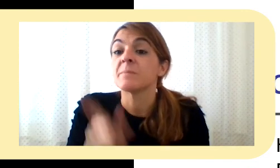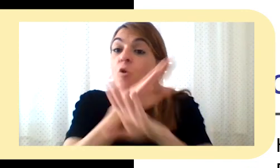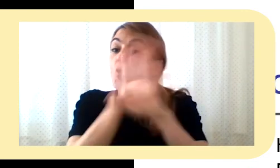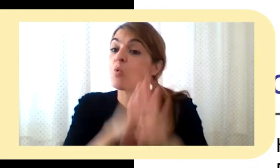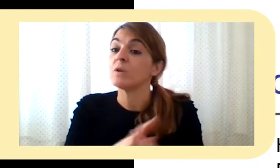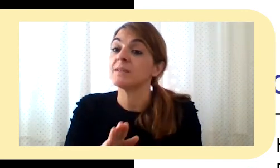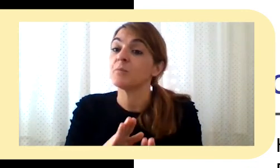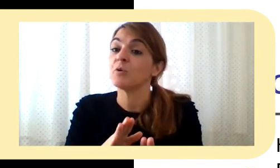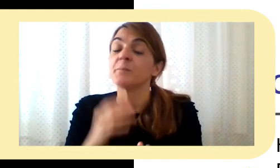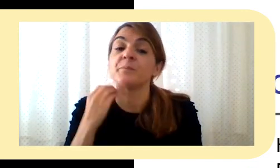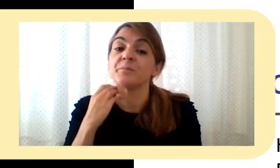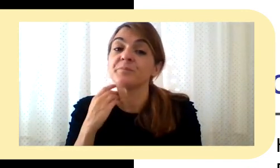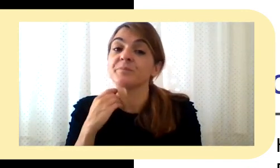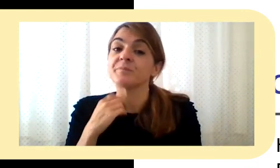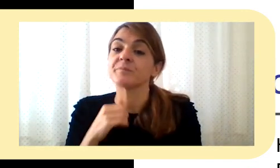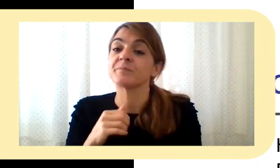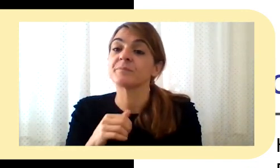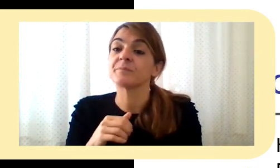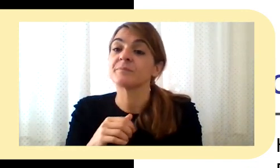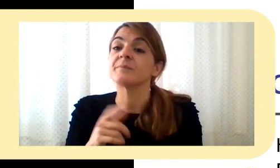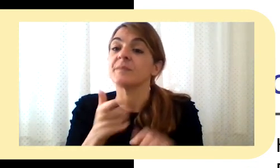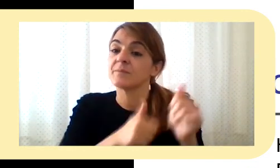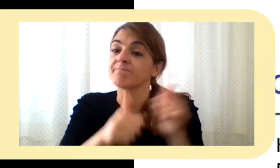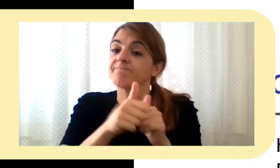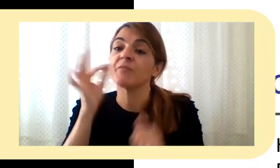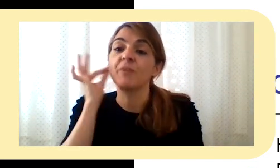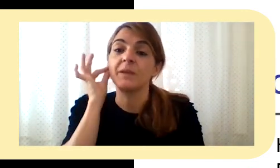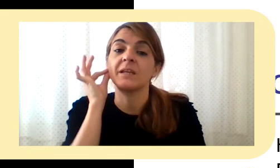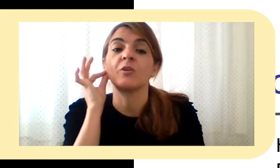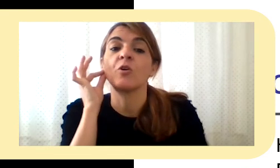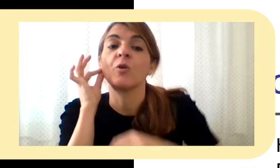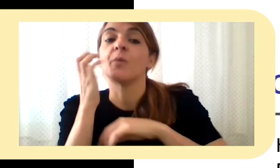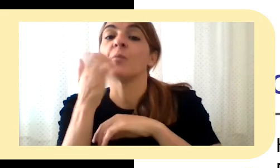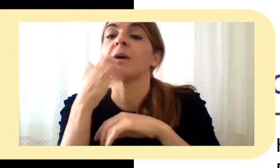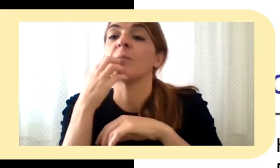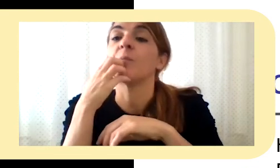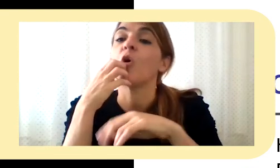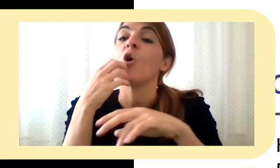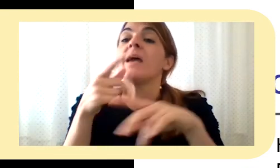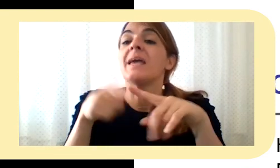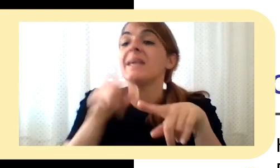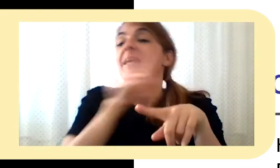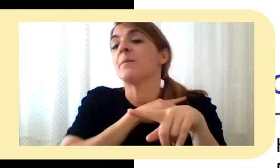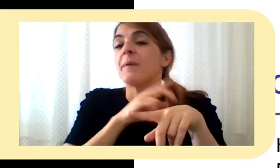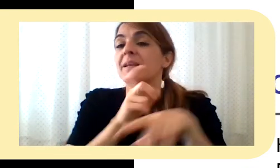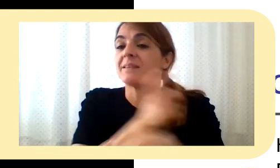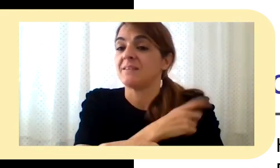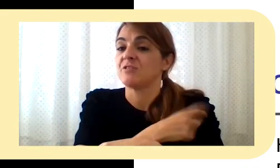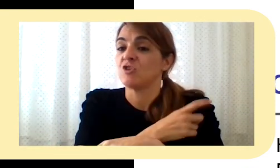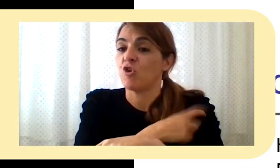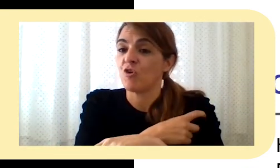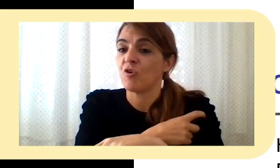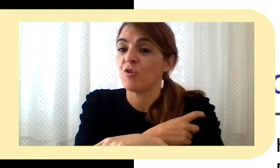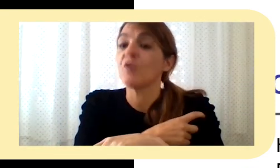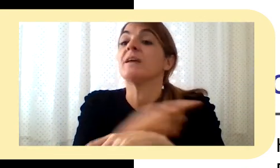hay predominio femenino. La hipertensión es superior en mujeres, la diabetes también, patología tiroidea y la aparición del cáncer de